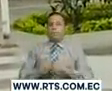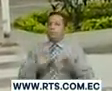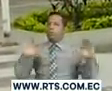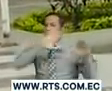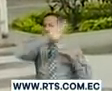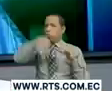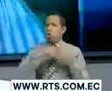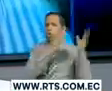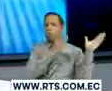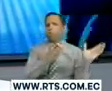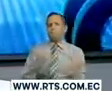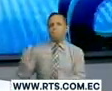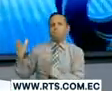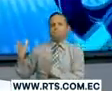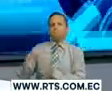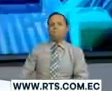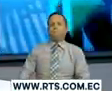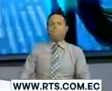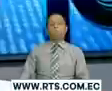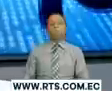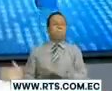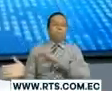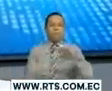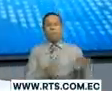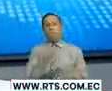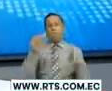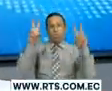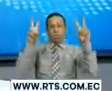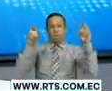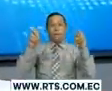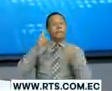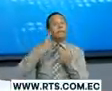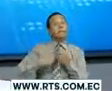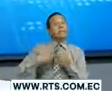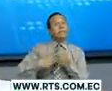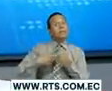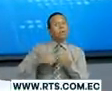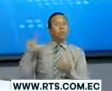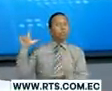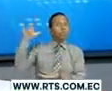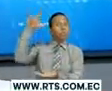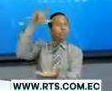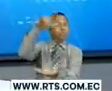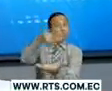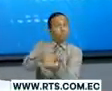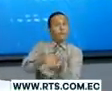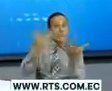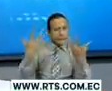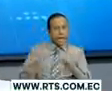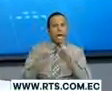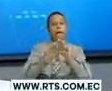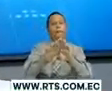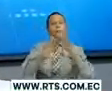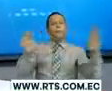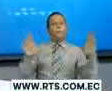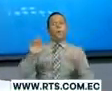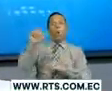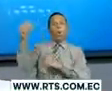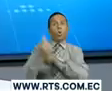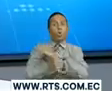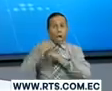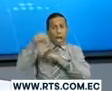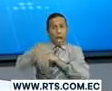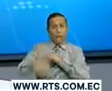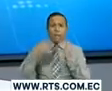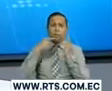Gurumendi. Por otra parte, el aeropuerto Mariscal Sucre reactivó los vuelos comerciales nacionales luego de cerca de 2 meses y medio